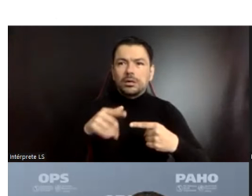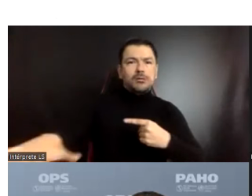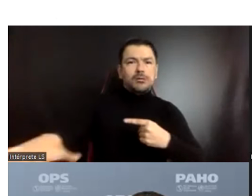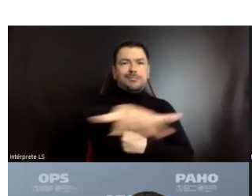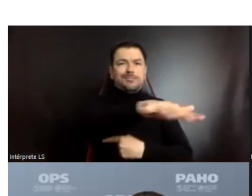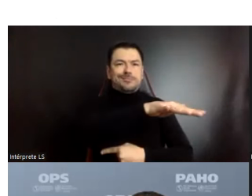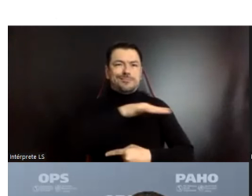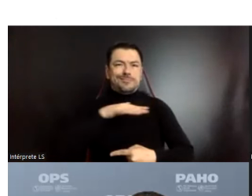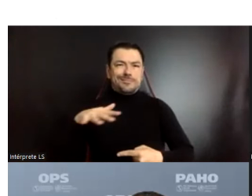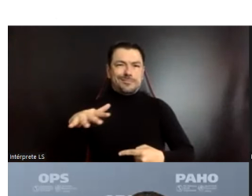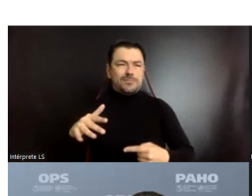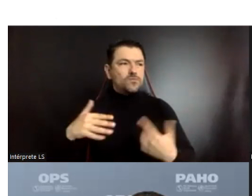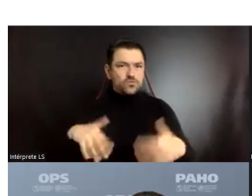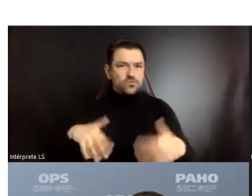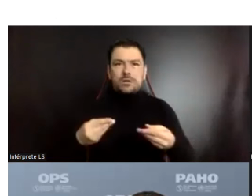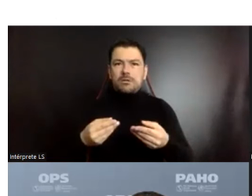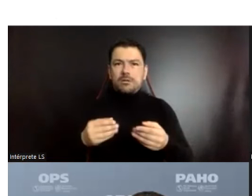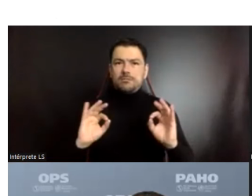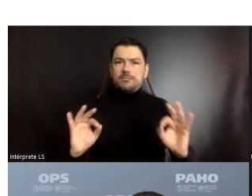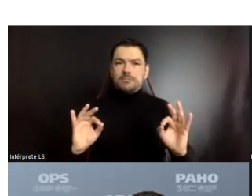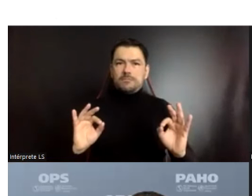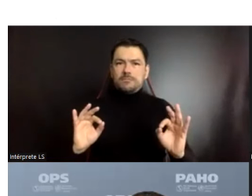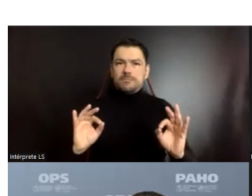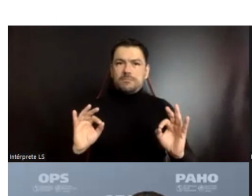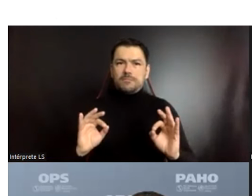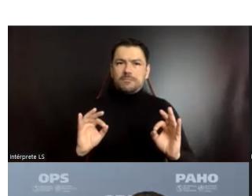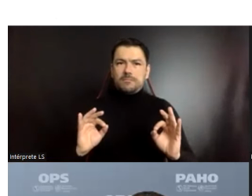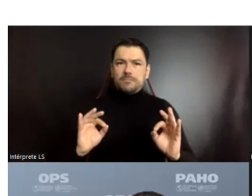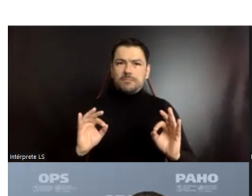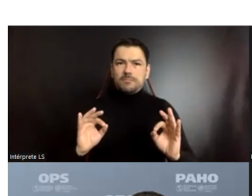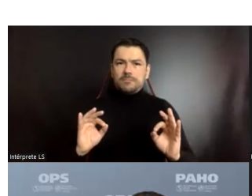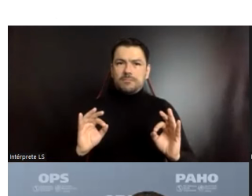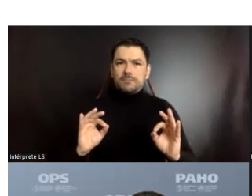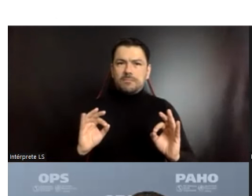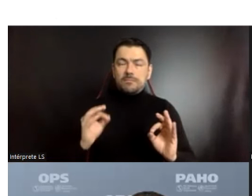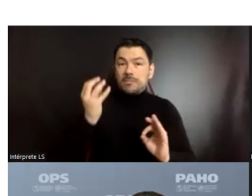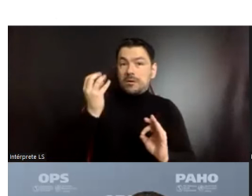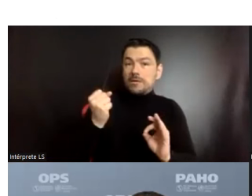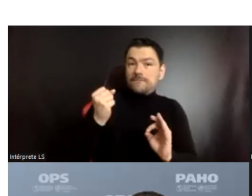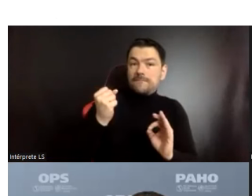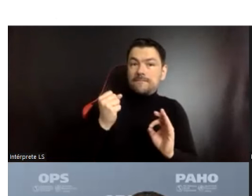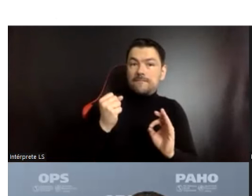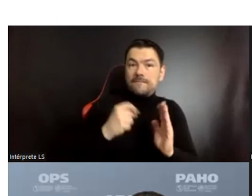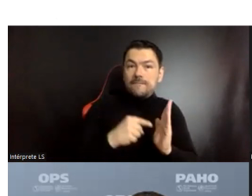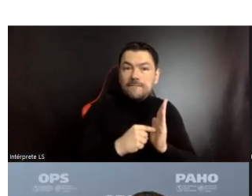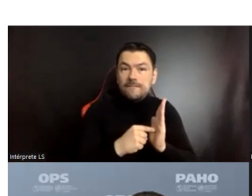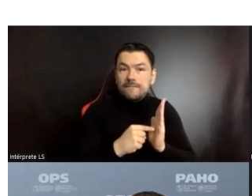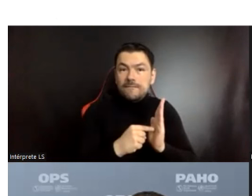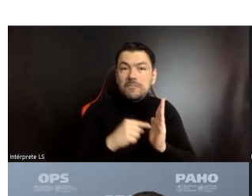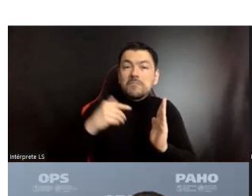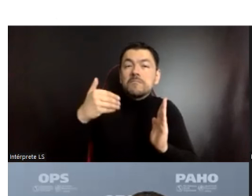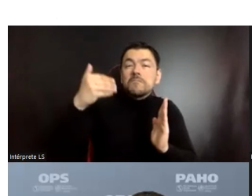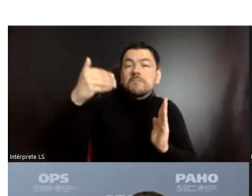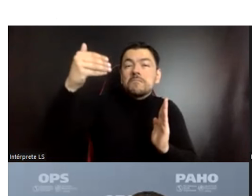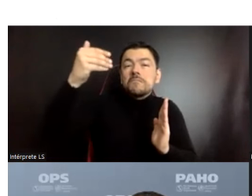somos como 100 participantes. Esto se está grabando para que las personas puedan verlo también después